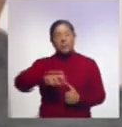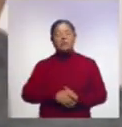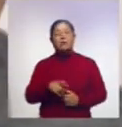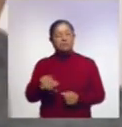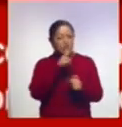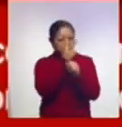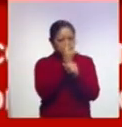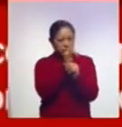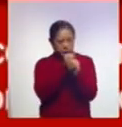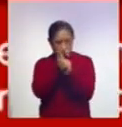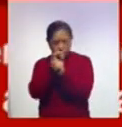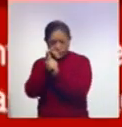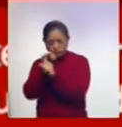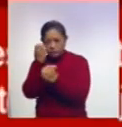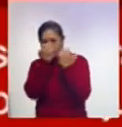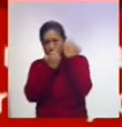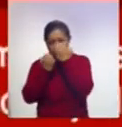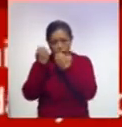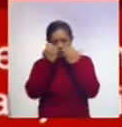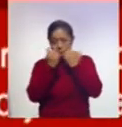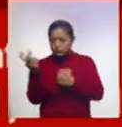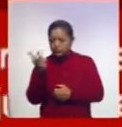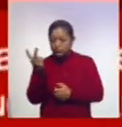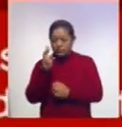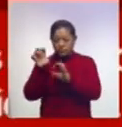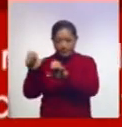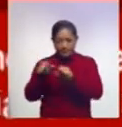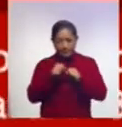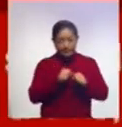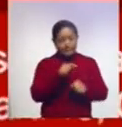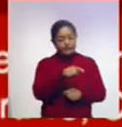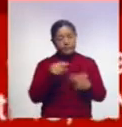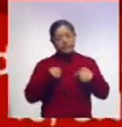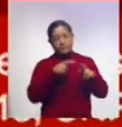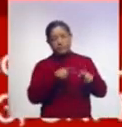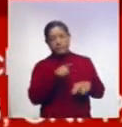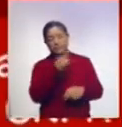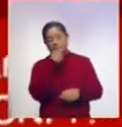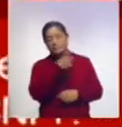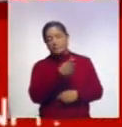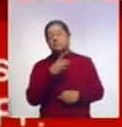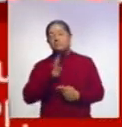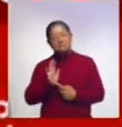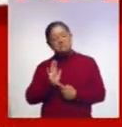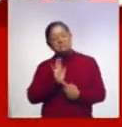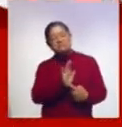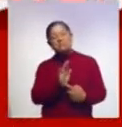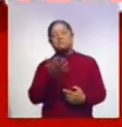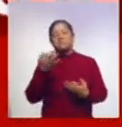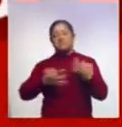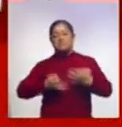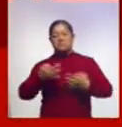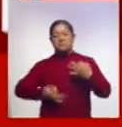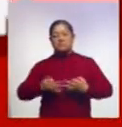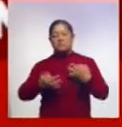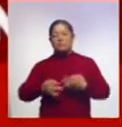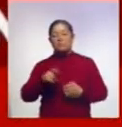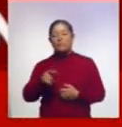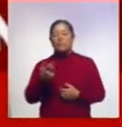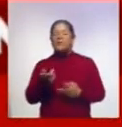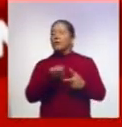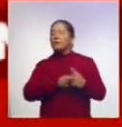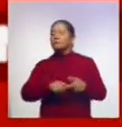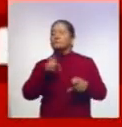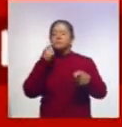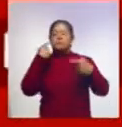indagatorias correspondientes tras la detención de los imputados, el representante social expuso los datos de prueba ante el juez de control durante la audiencia inicial.